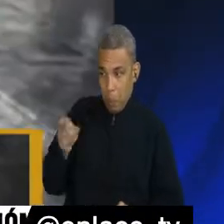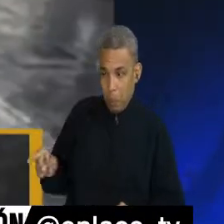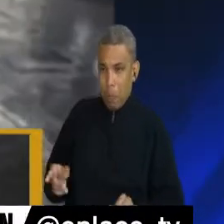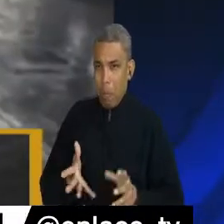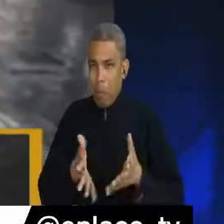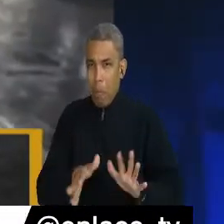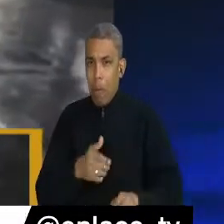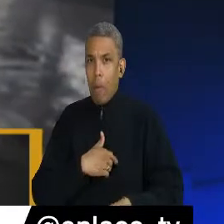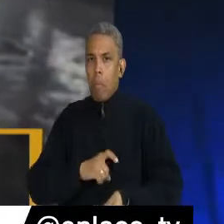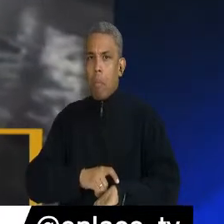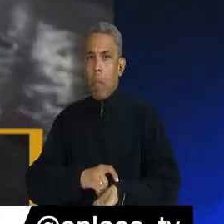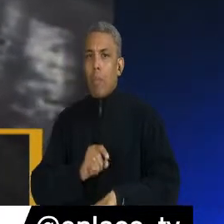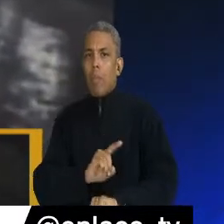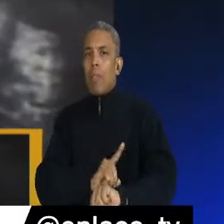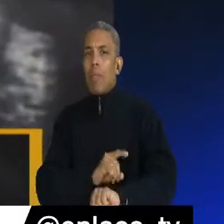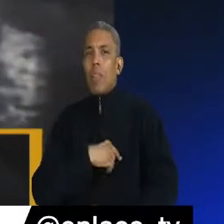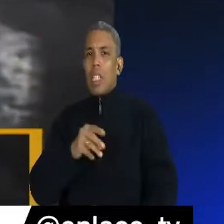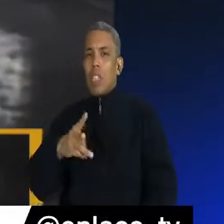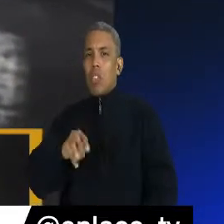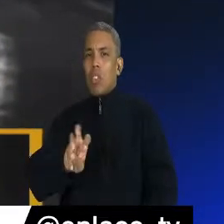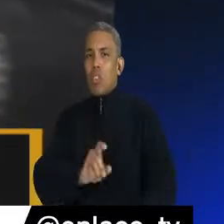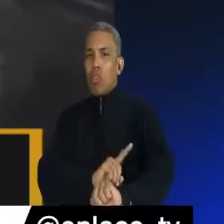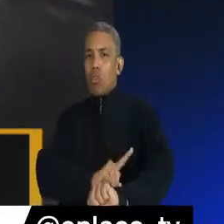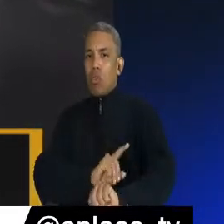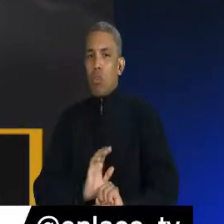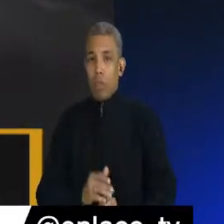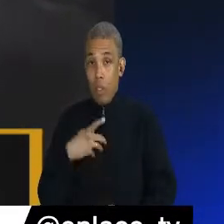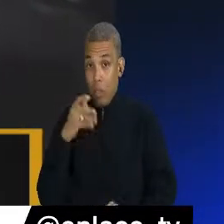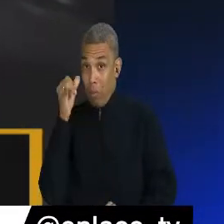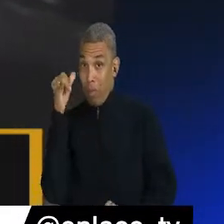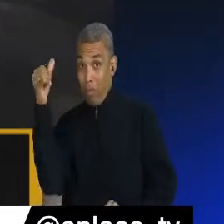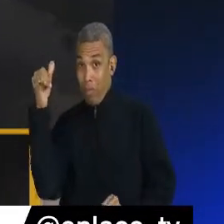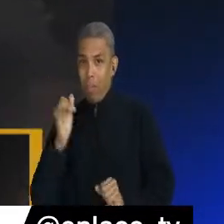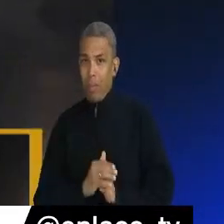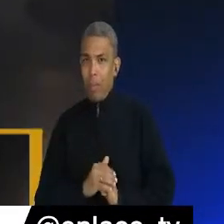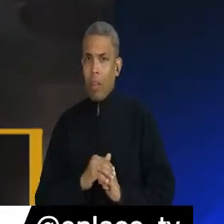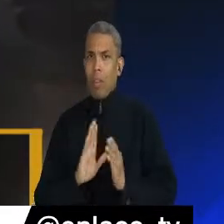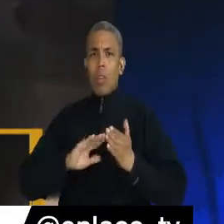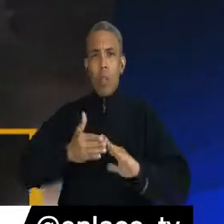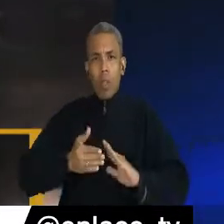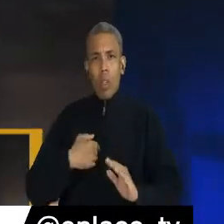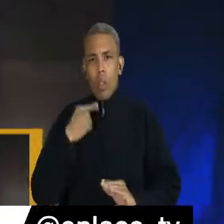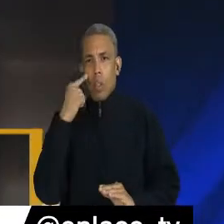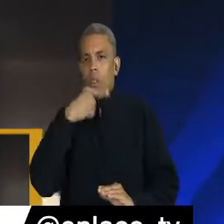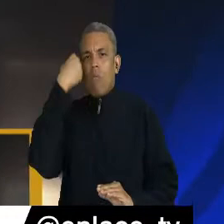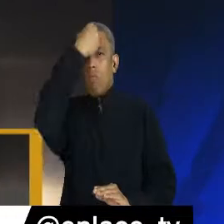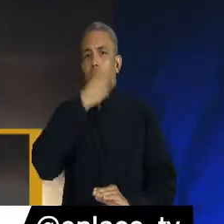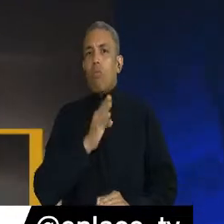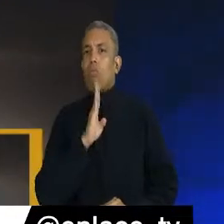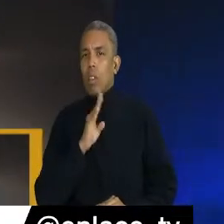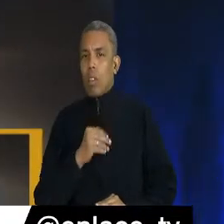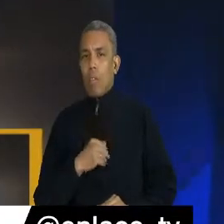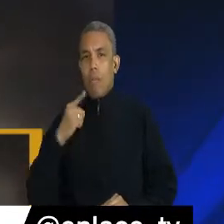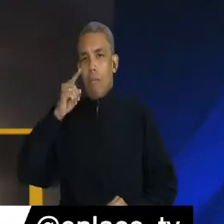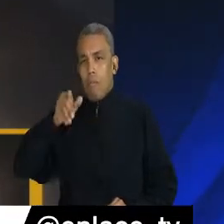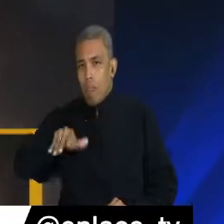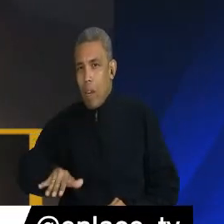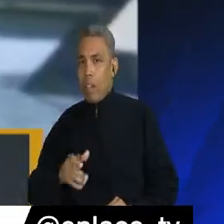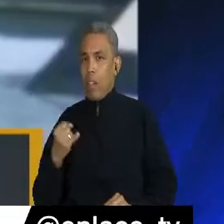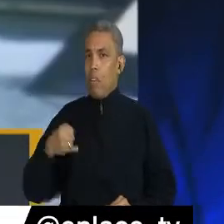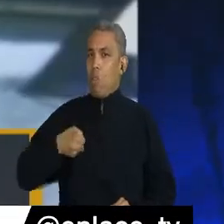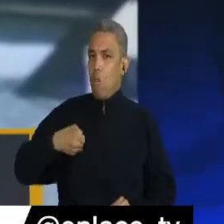aproximadamente 18 minutos. Por medio de este video, quienes viven en la zona esperan que los presuntos ladrones, quienes parecen ser personas